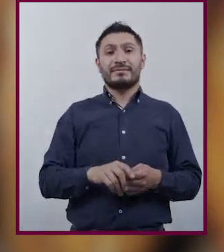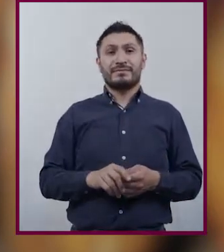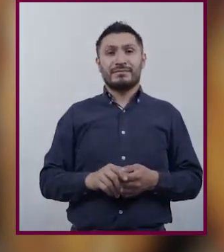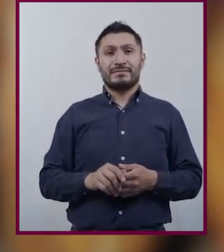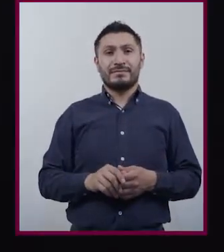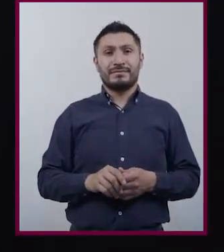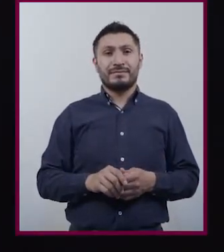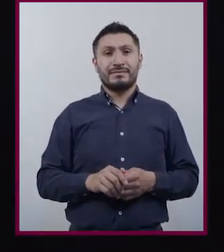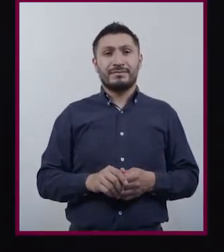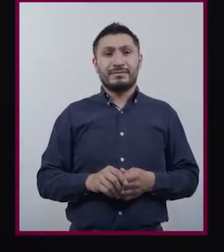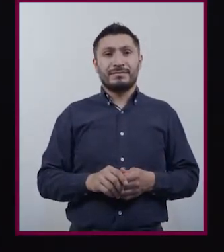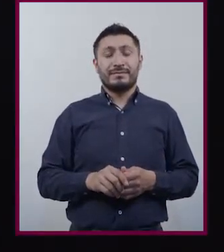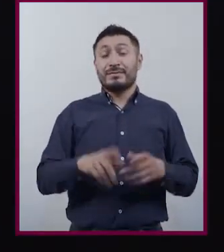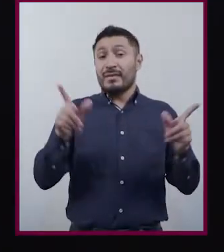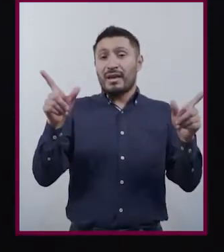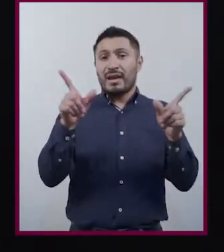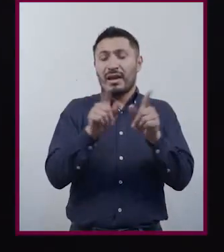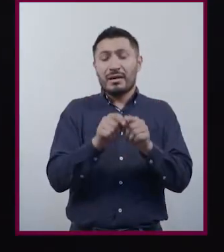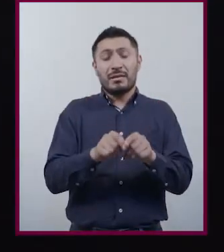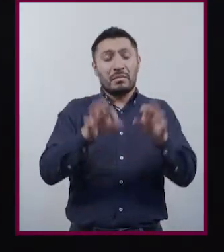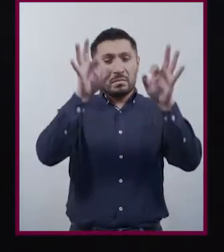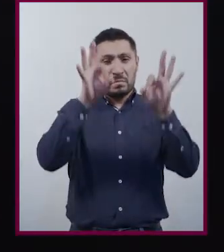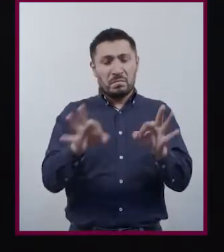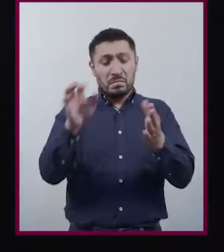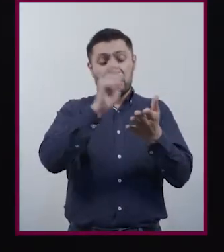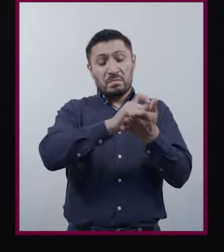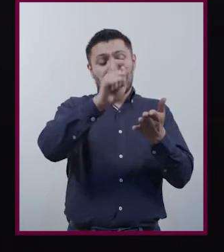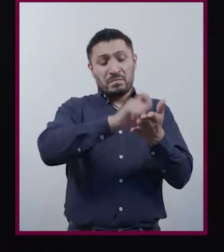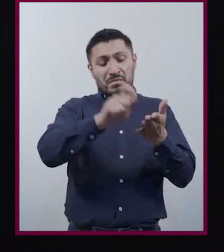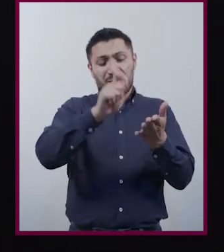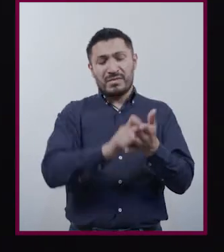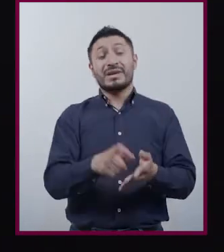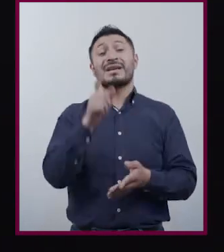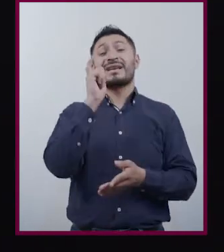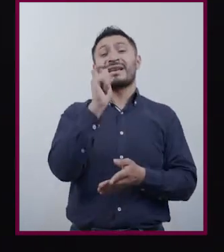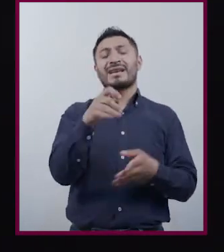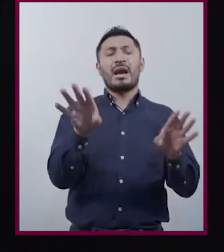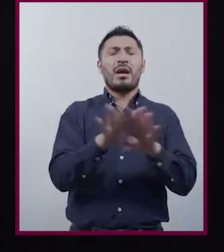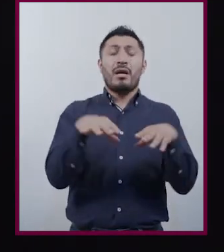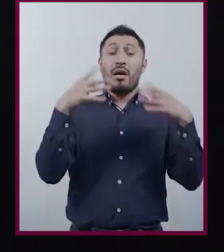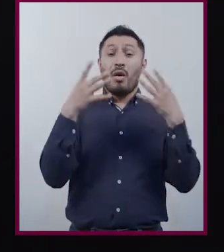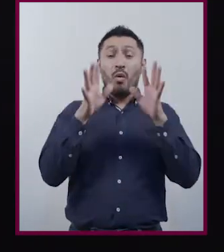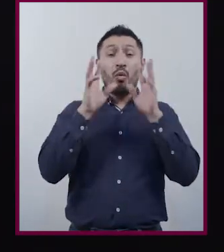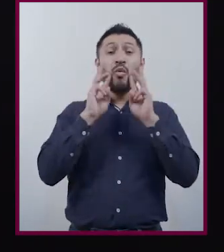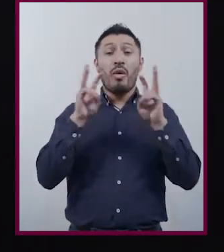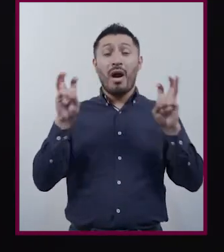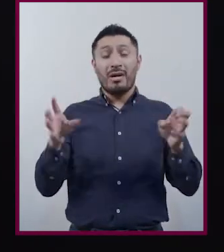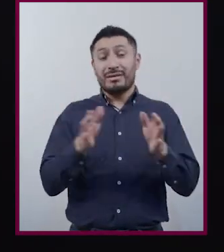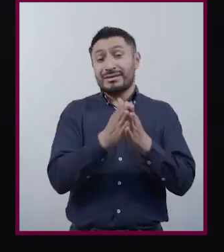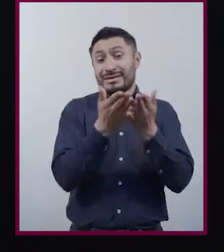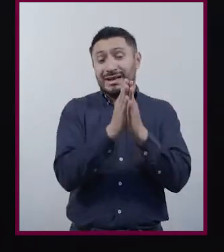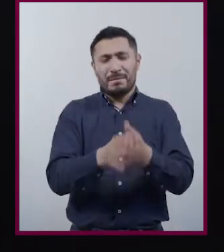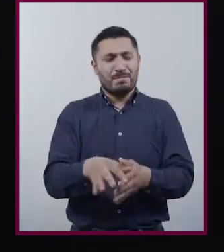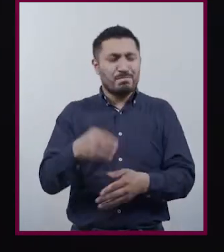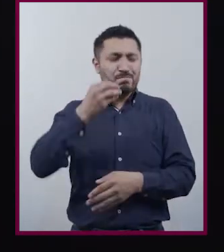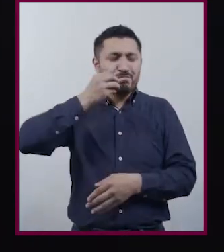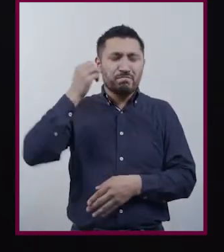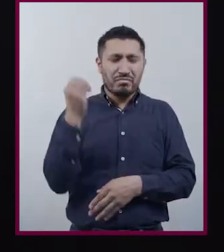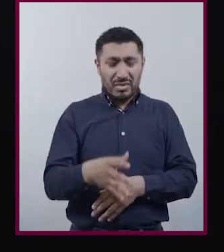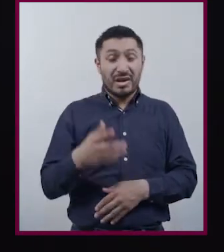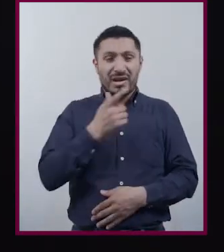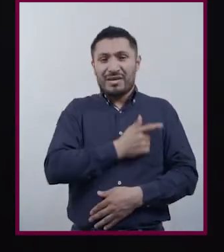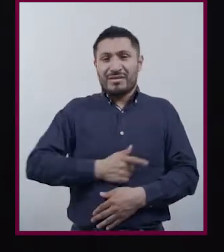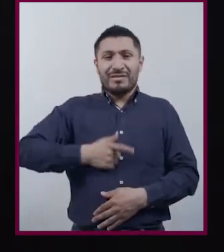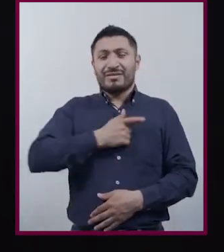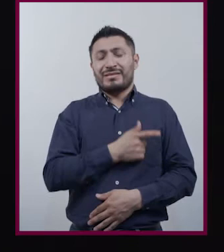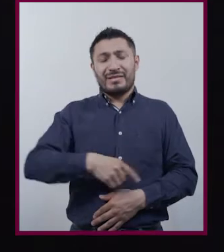pueblo. En síntesis, la calidad literaria de Balún Canán es realmente deslumbrante. Una novela buenísima, entretenida,